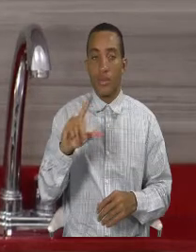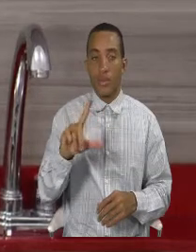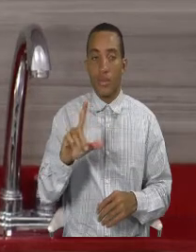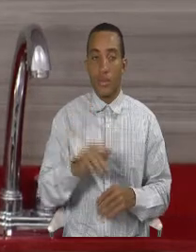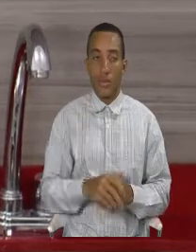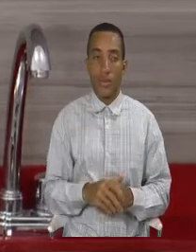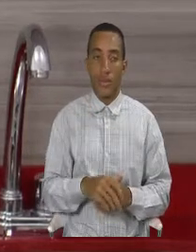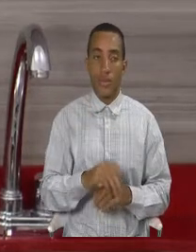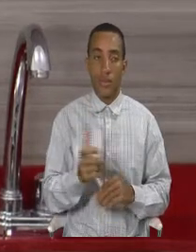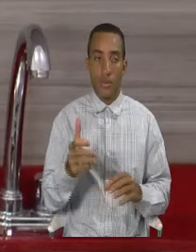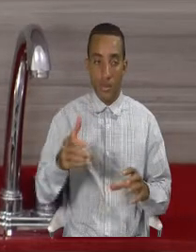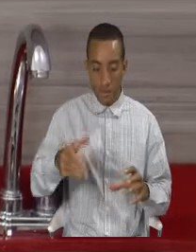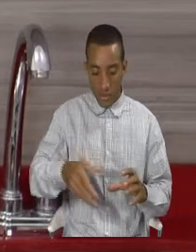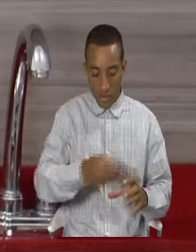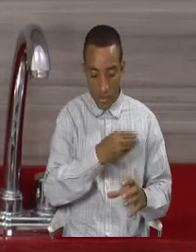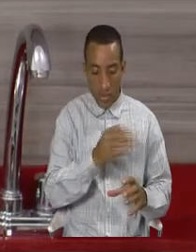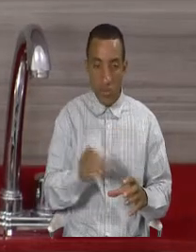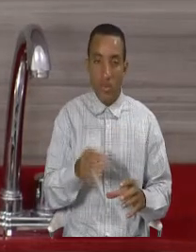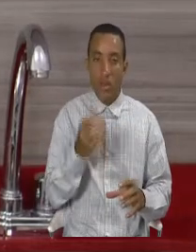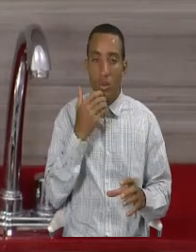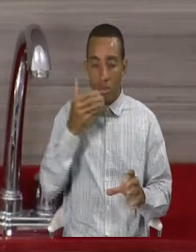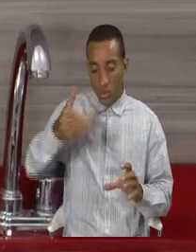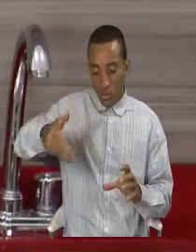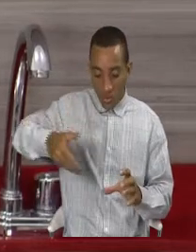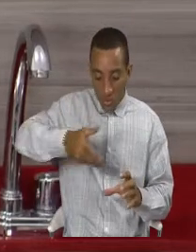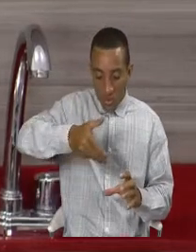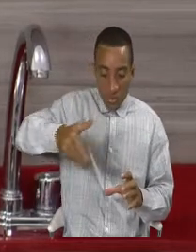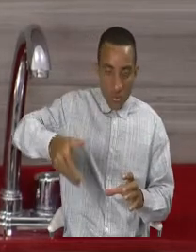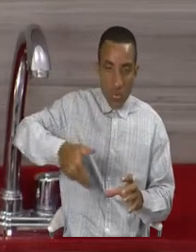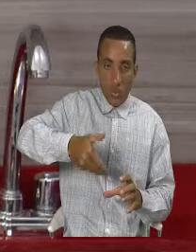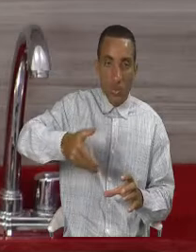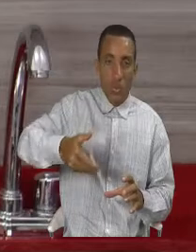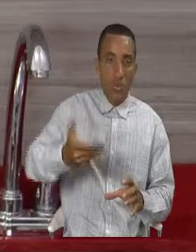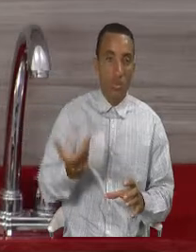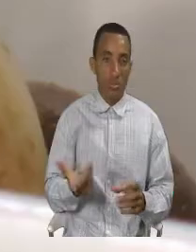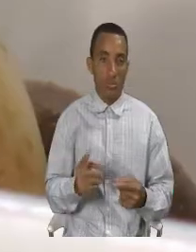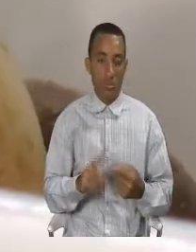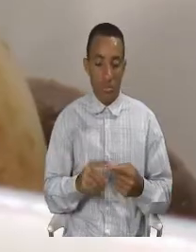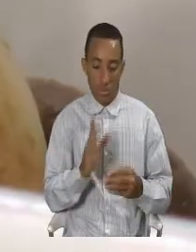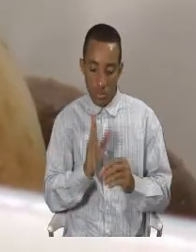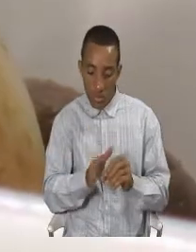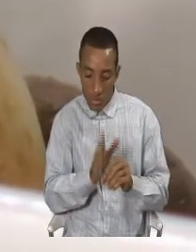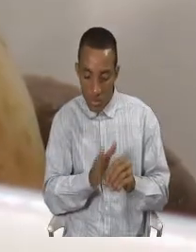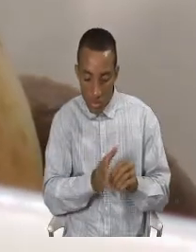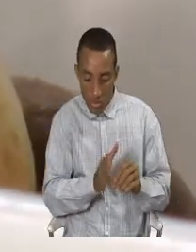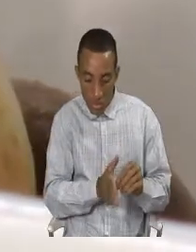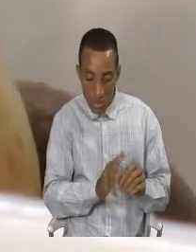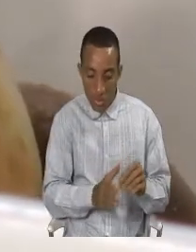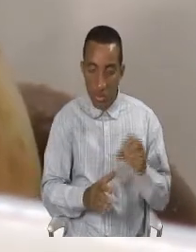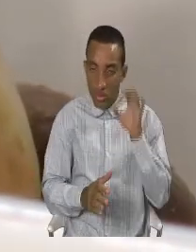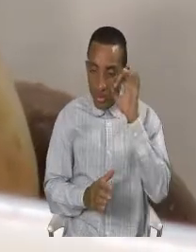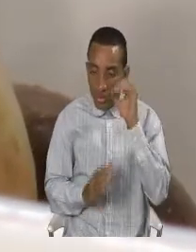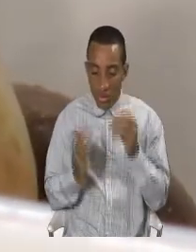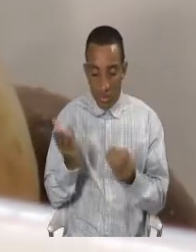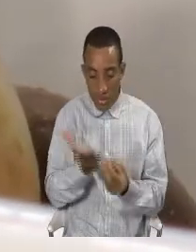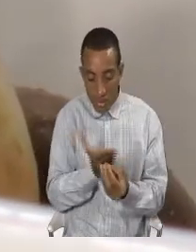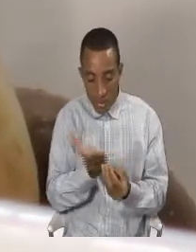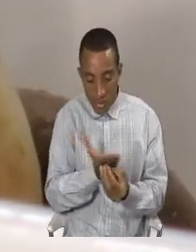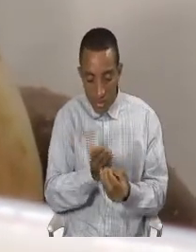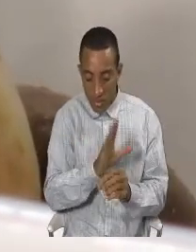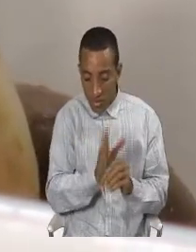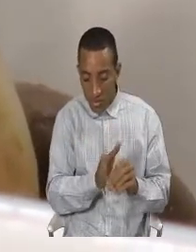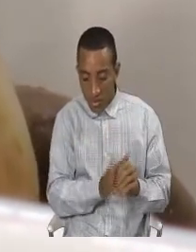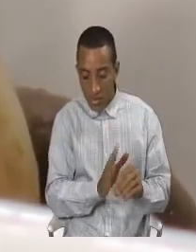una base de un guiso criollo, ahogado, cebolla, tomate. Como deseen, ya la variedad la